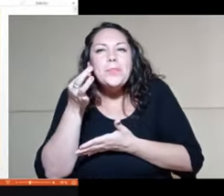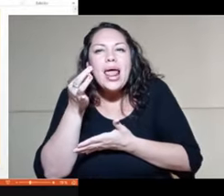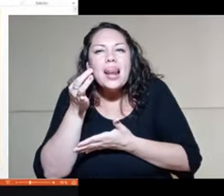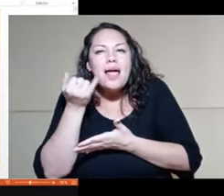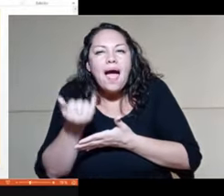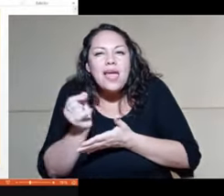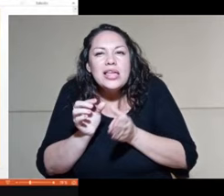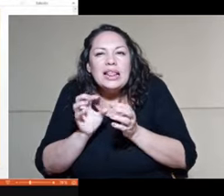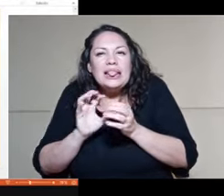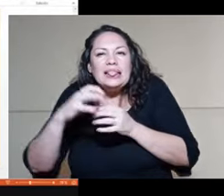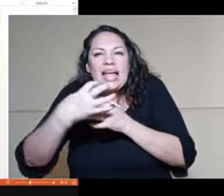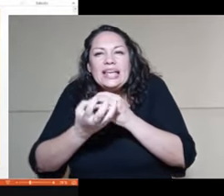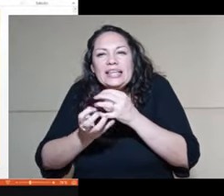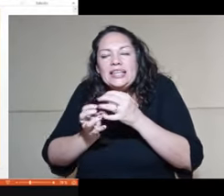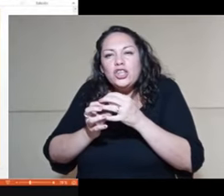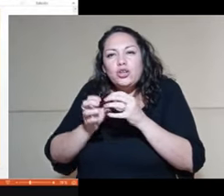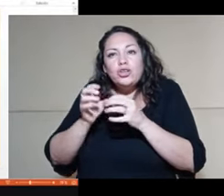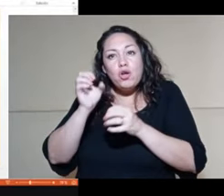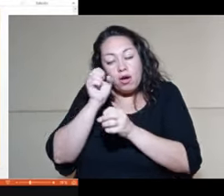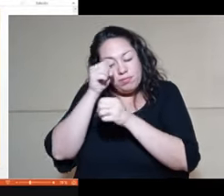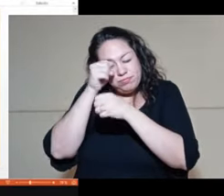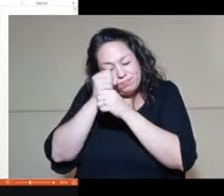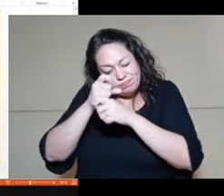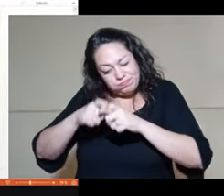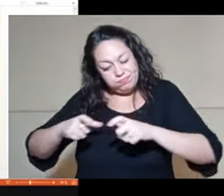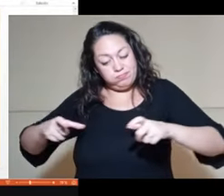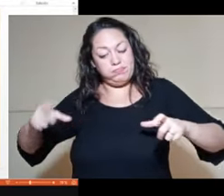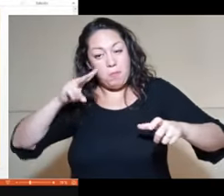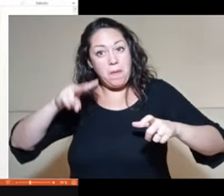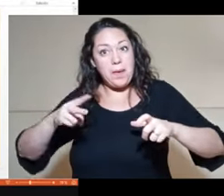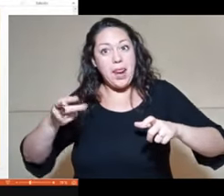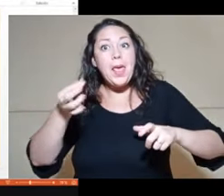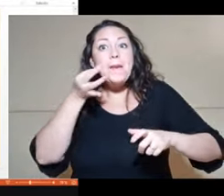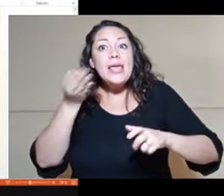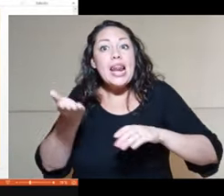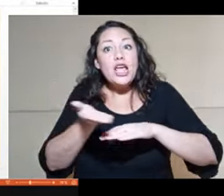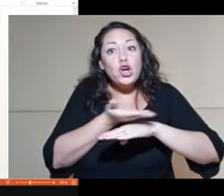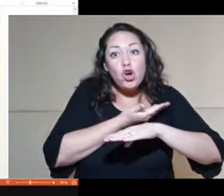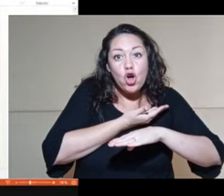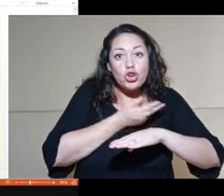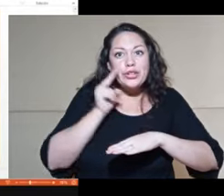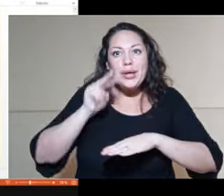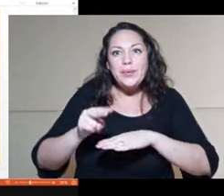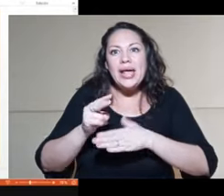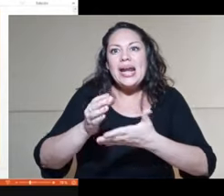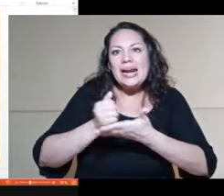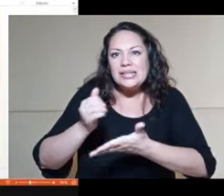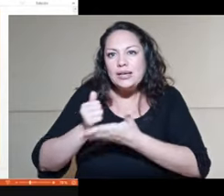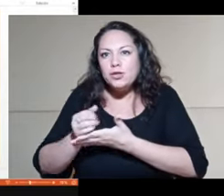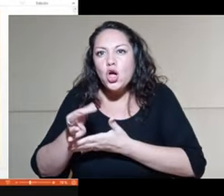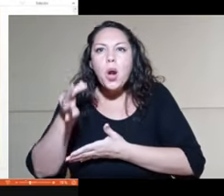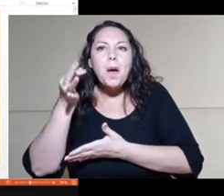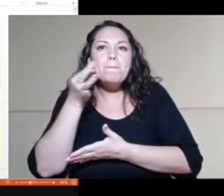dispositivos que están en la piel, ¿no es cierto?, que están formados por distintos tejidos. Cuando yo los miro al microscopio, los receptores en un corte de piel, voy a ver receptores,